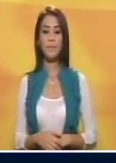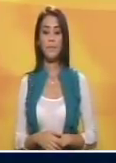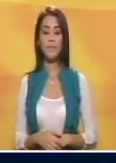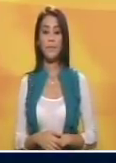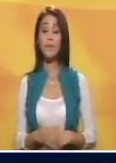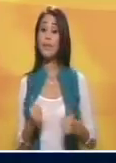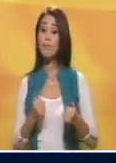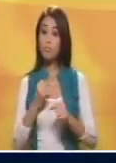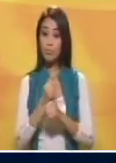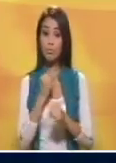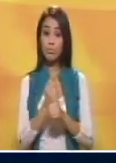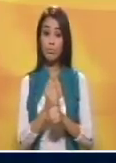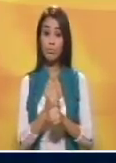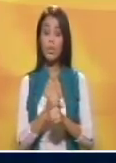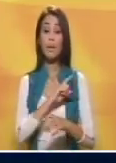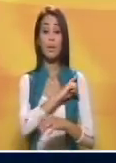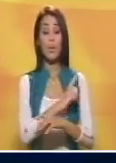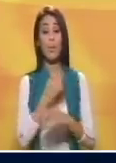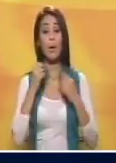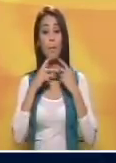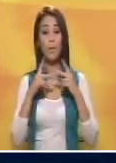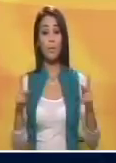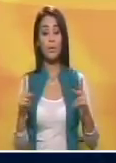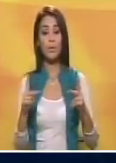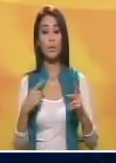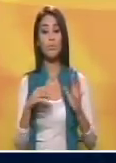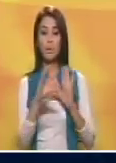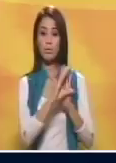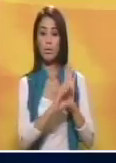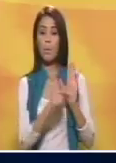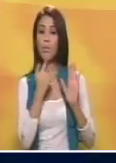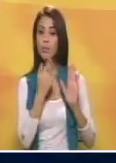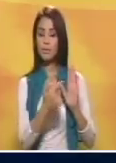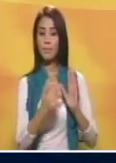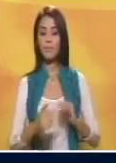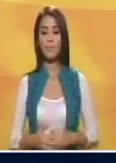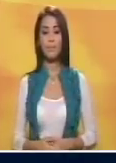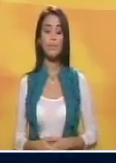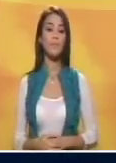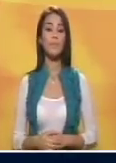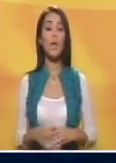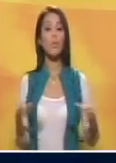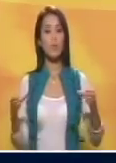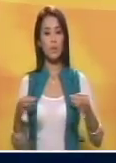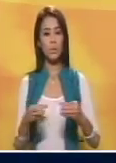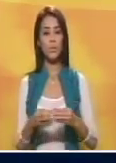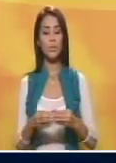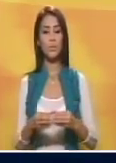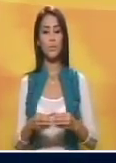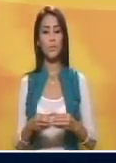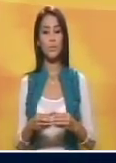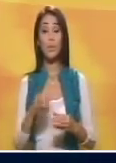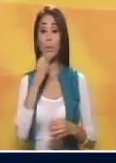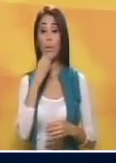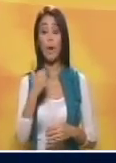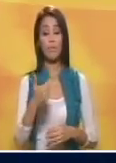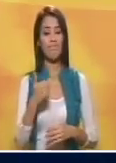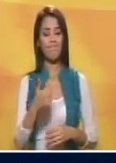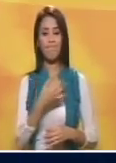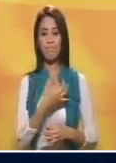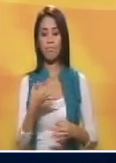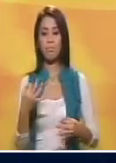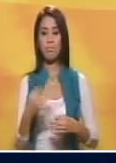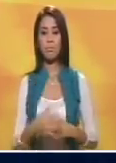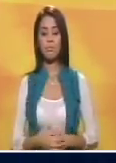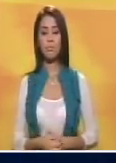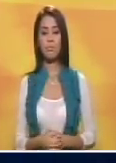colaboración entre los poderes públicos, tal como lo establece la Constitución. Ha sido una reunión muy, muy buena, la califico